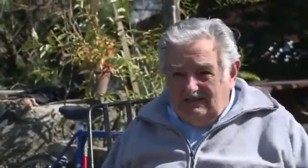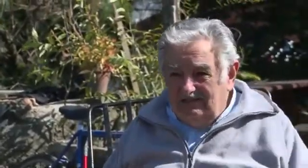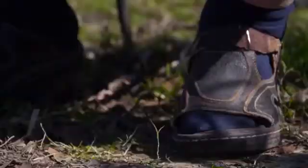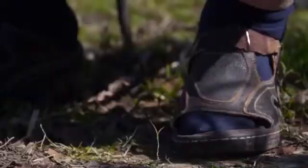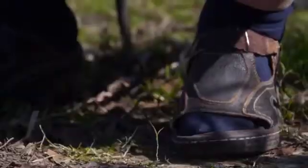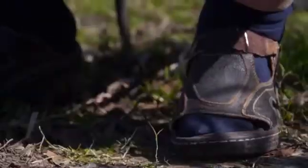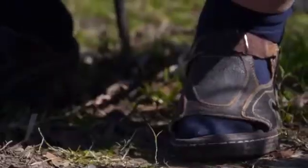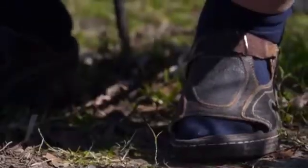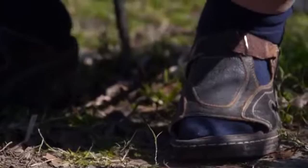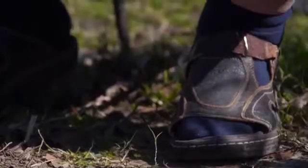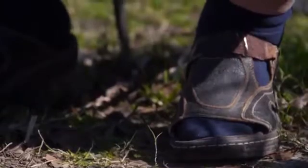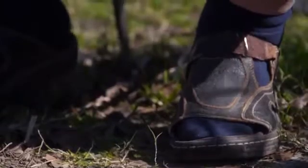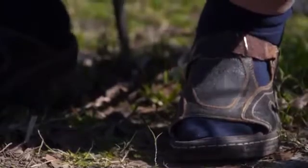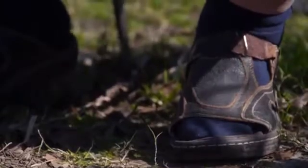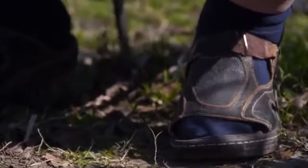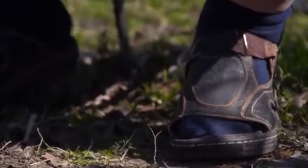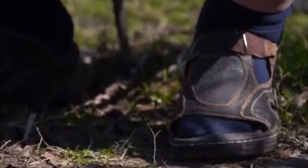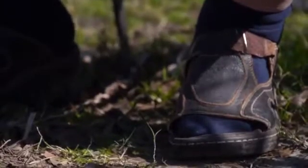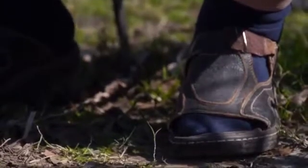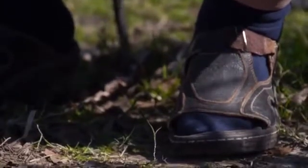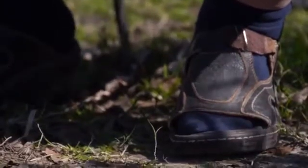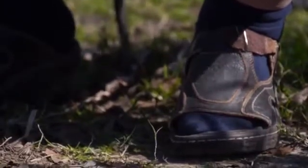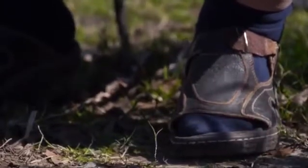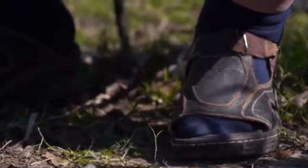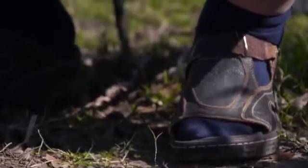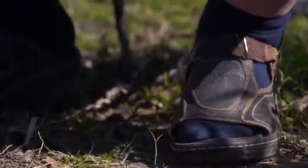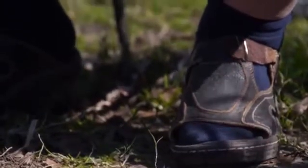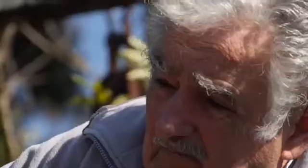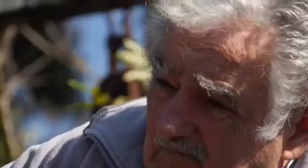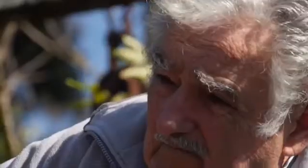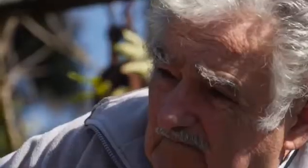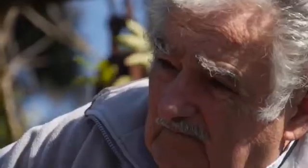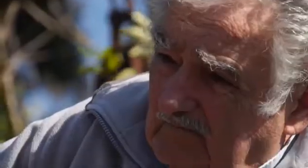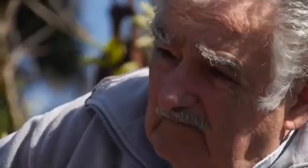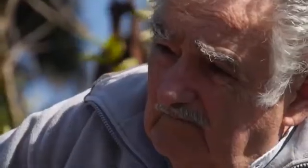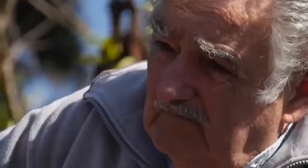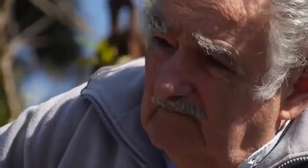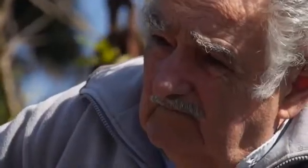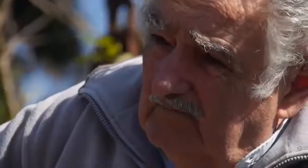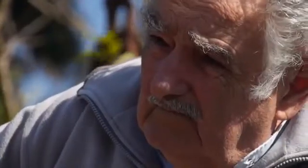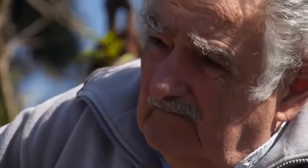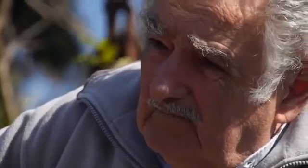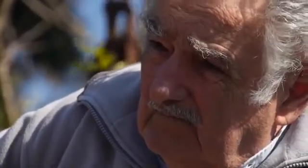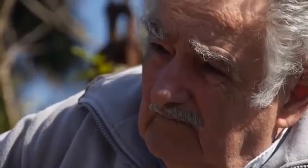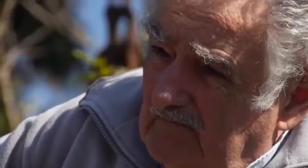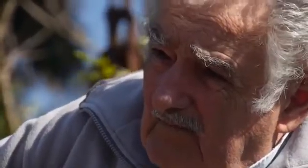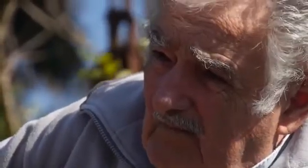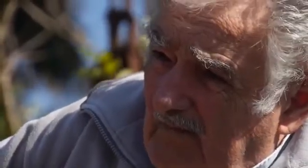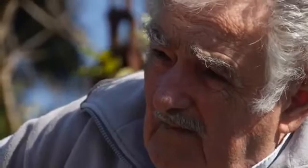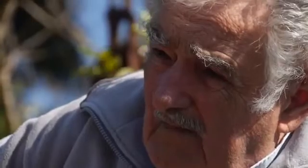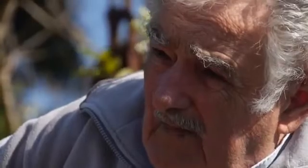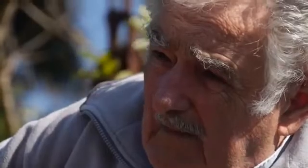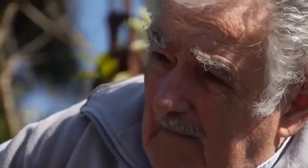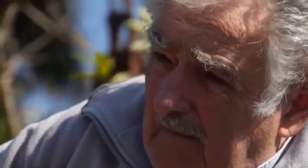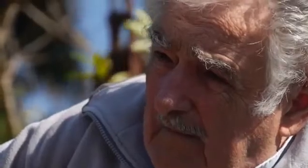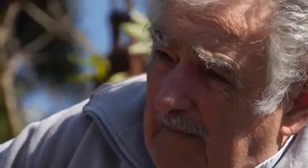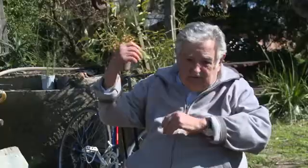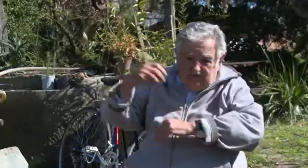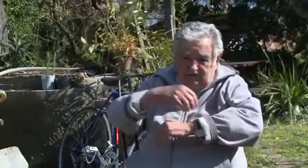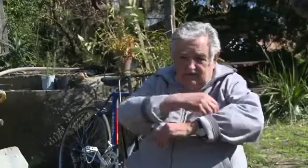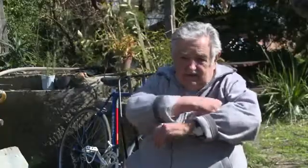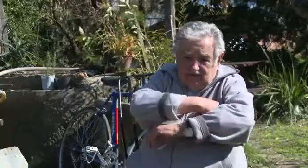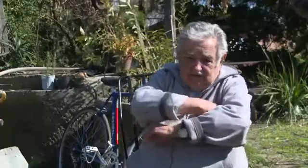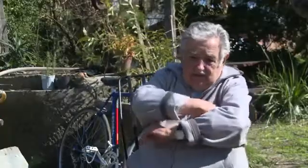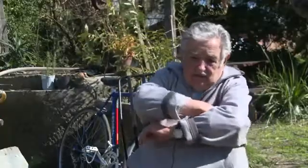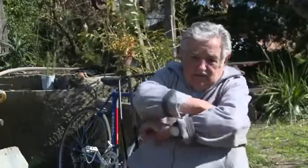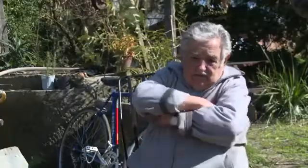¿está? Hay, por razones tanto de la vida como de opciones que usted tomó, hay partes que ya no vivió nomás, como ser padre. Por